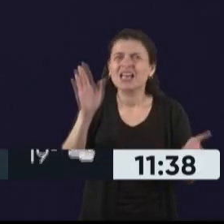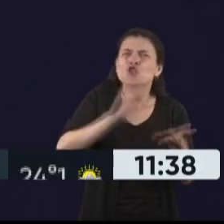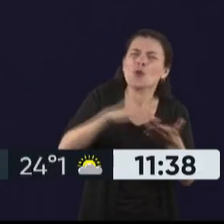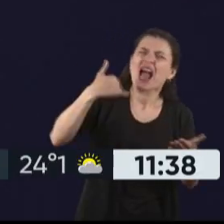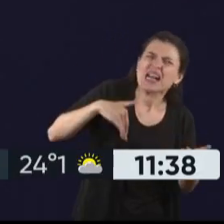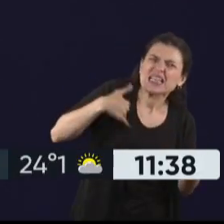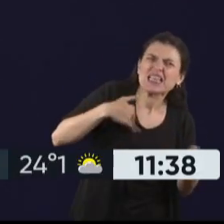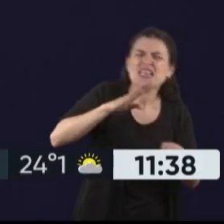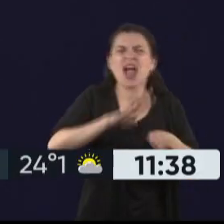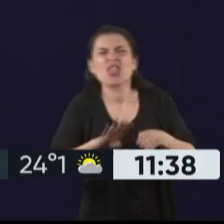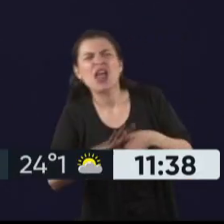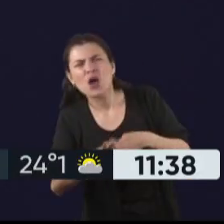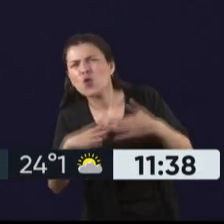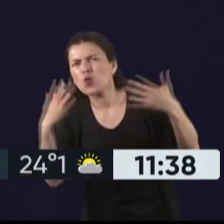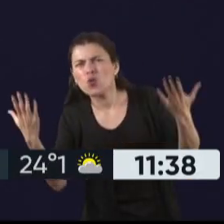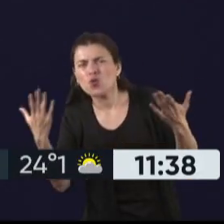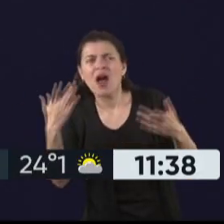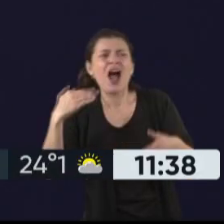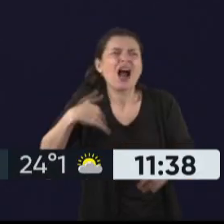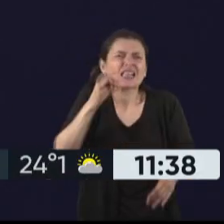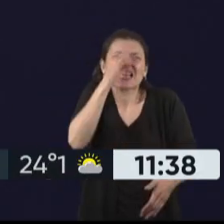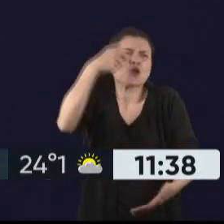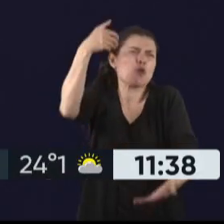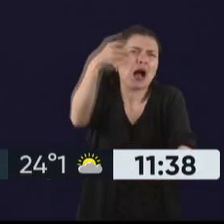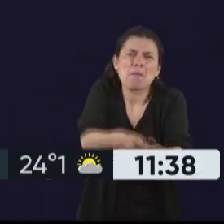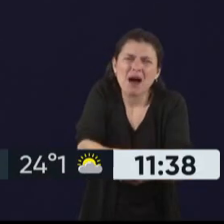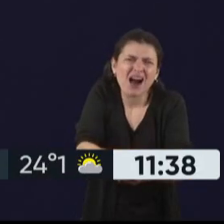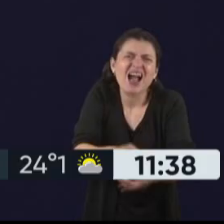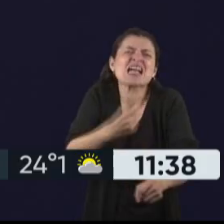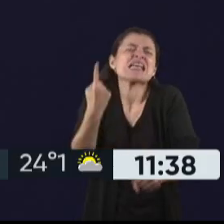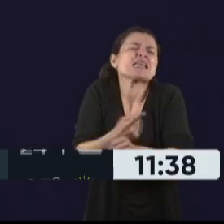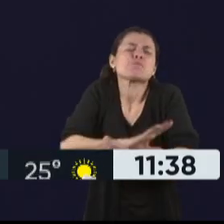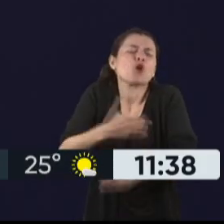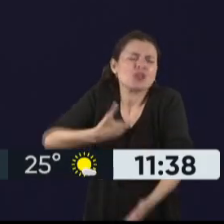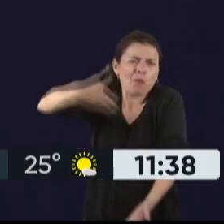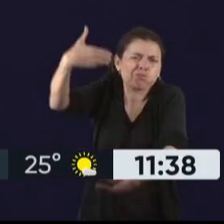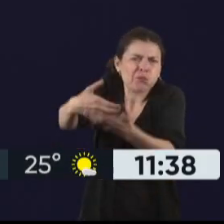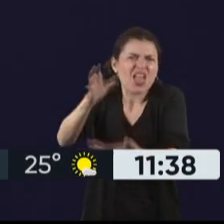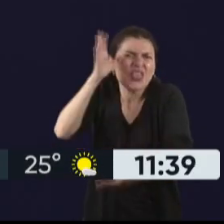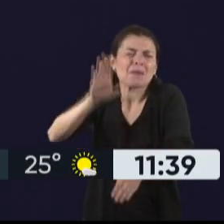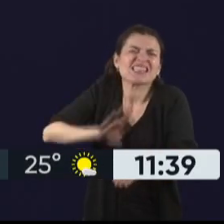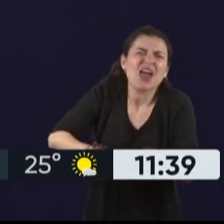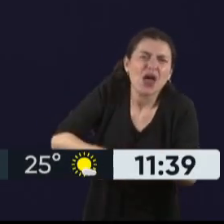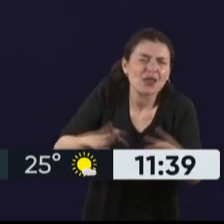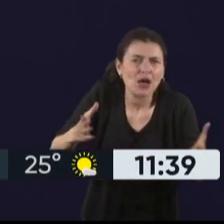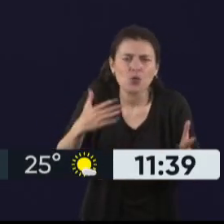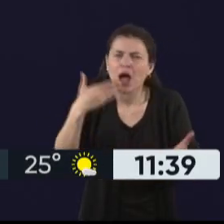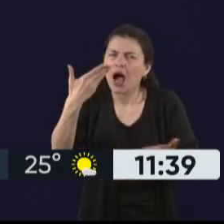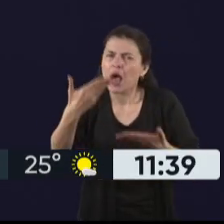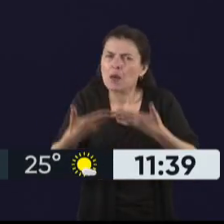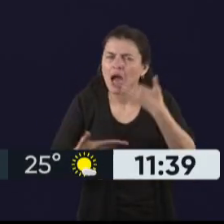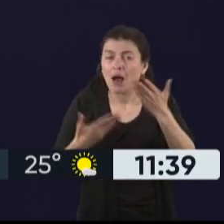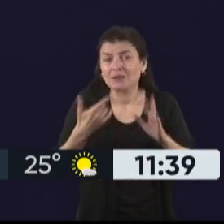y el endeudamiento y lo impagable del endeudamiento, y es increíble porque nadie ha endeudado más a la Argentina